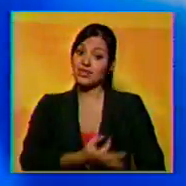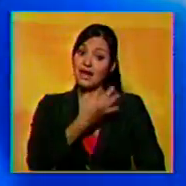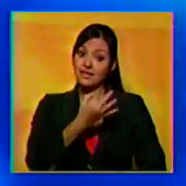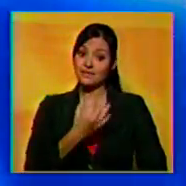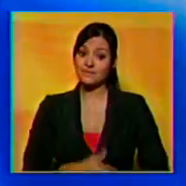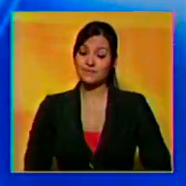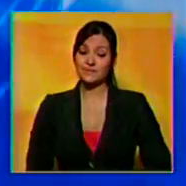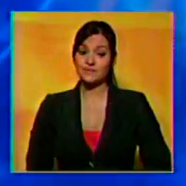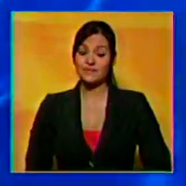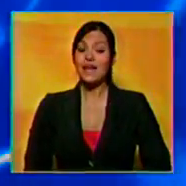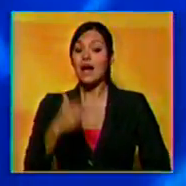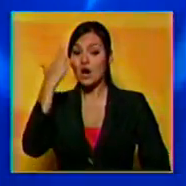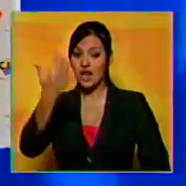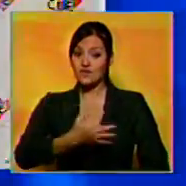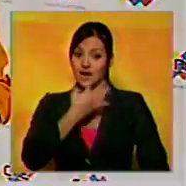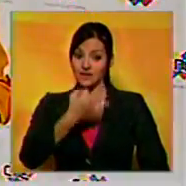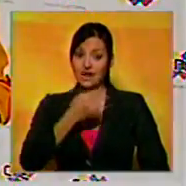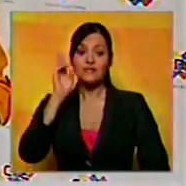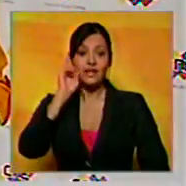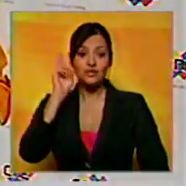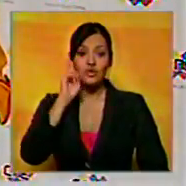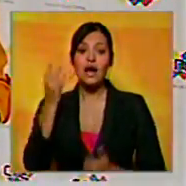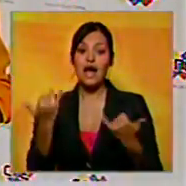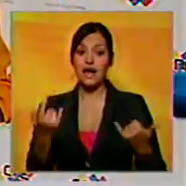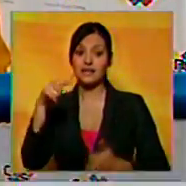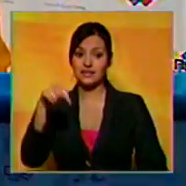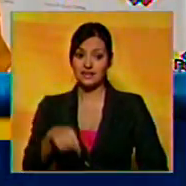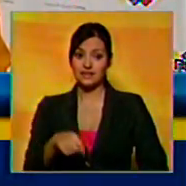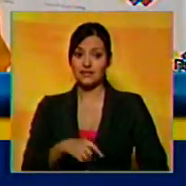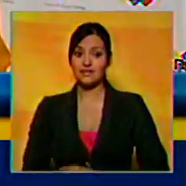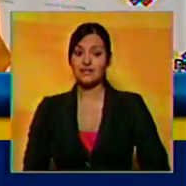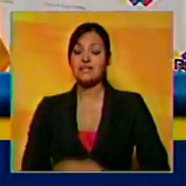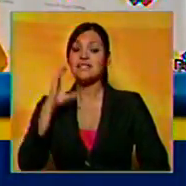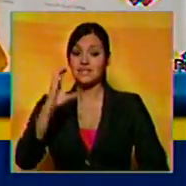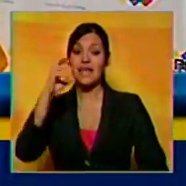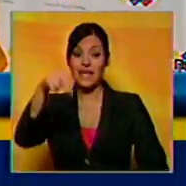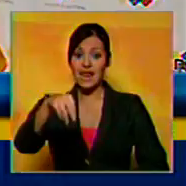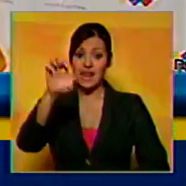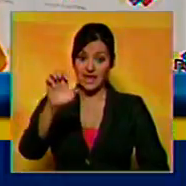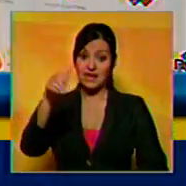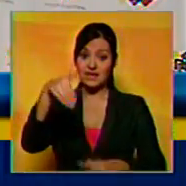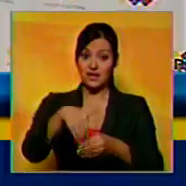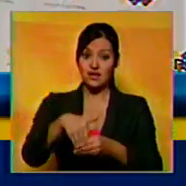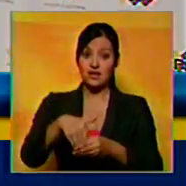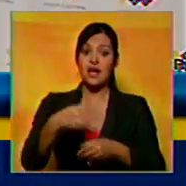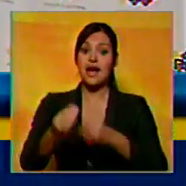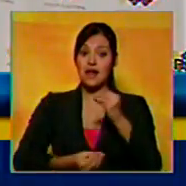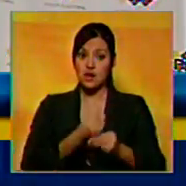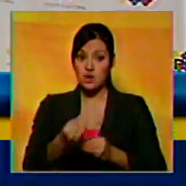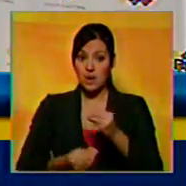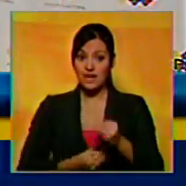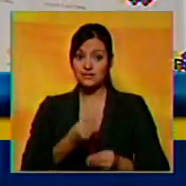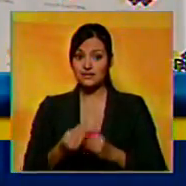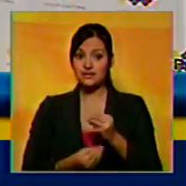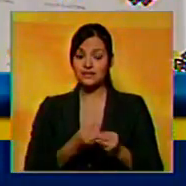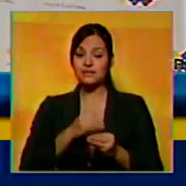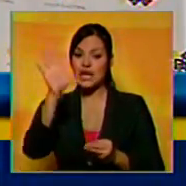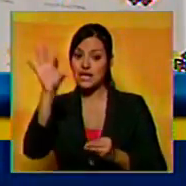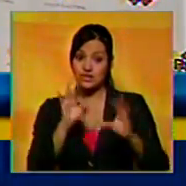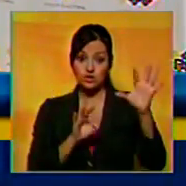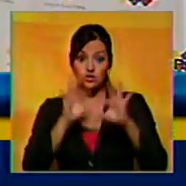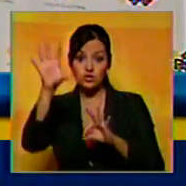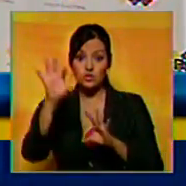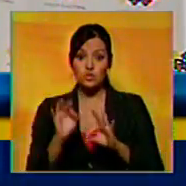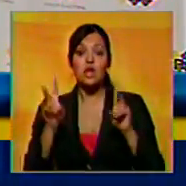ya. Hola, buenas tardes. En efecto, estamos acá en las instalaciones del Consejo Nacional Electoral porque se está llevando a cabo esta escogencia de